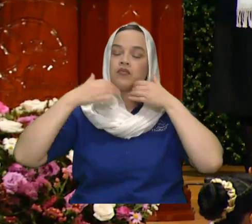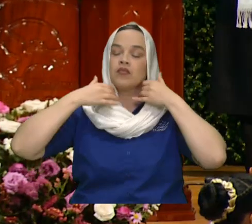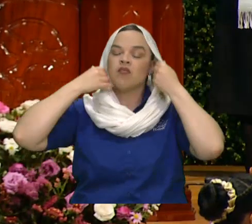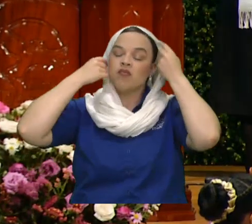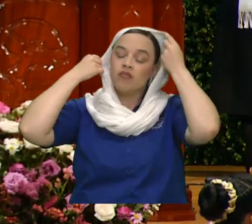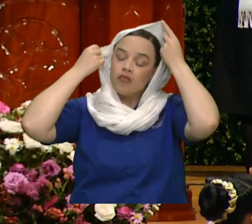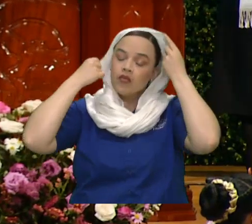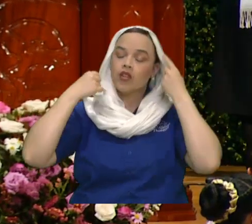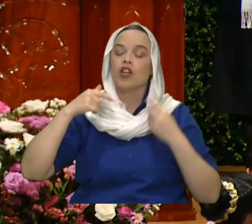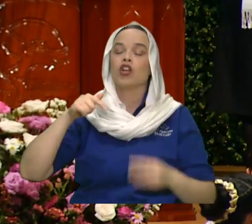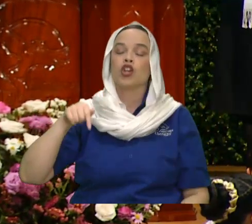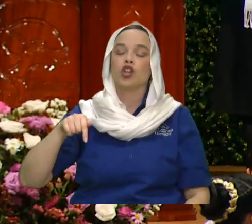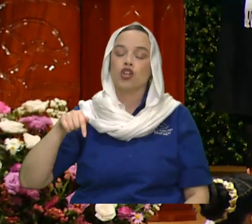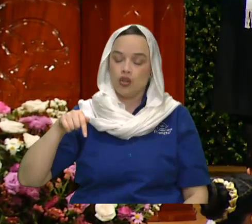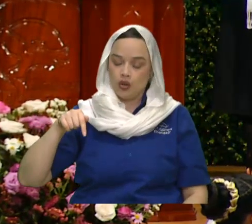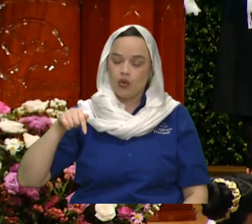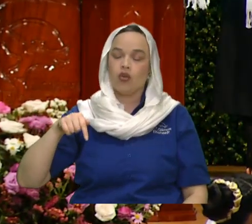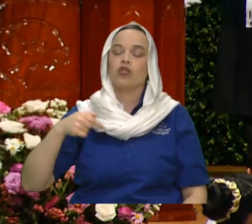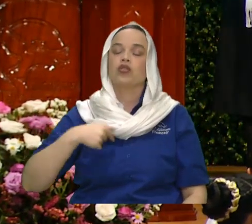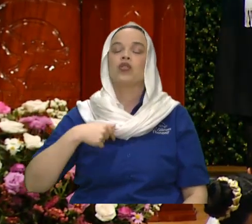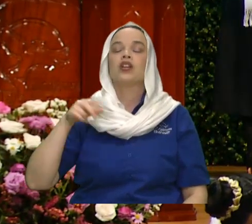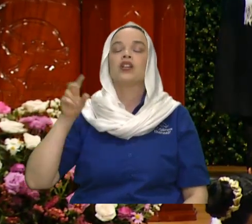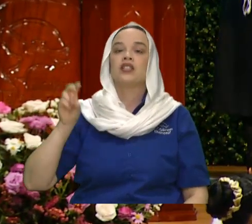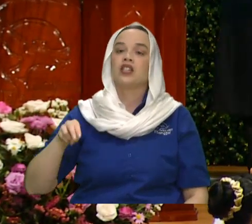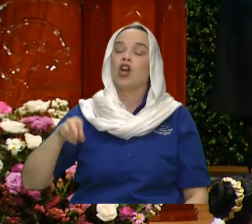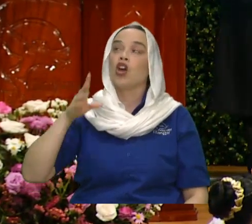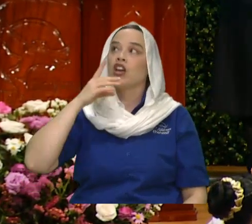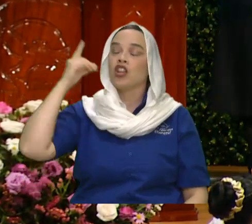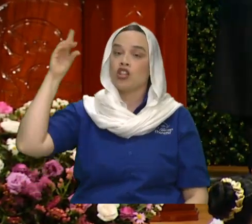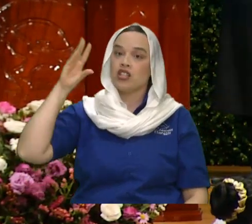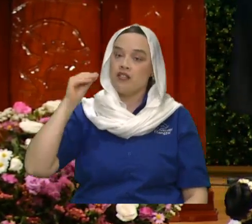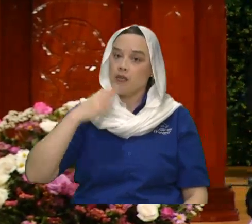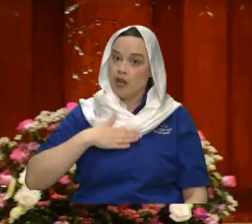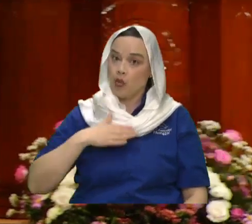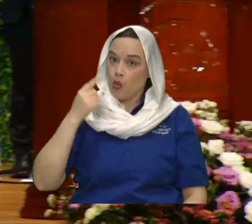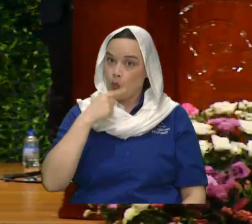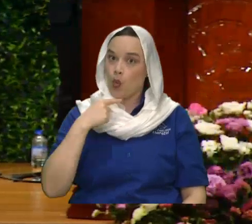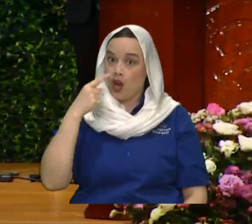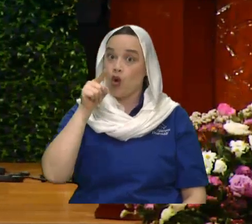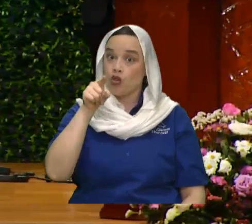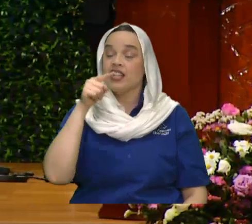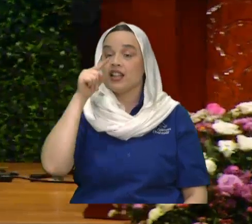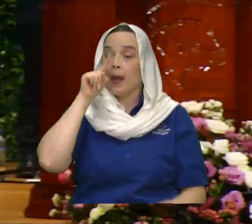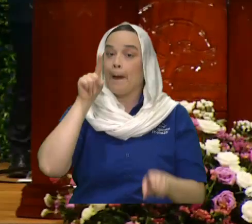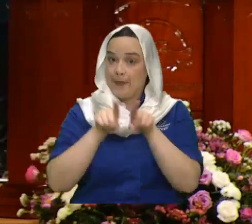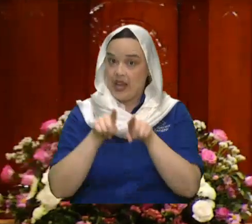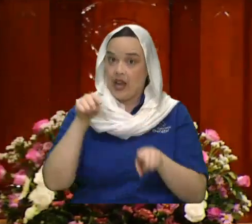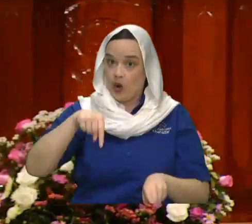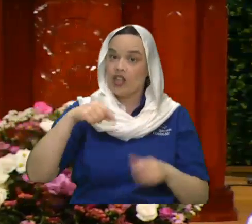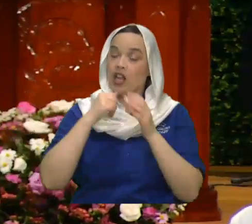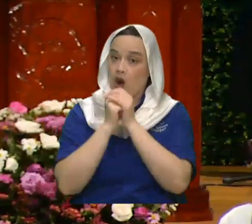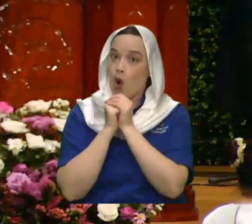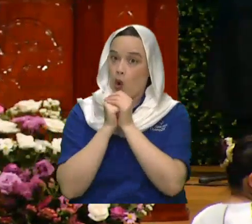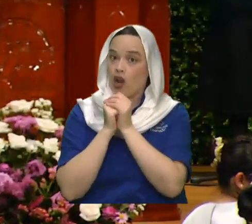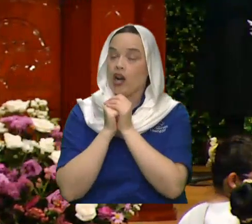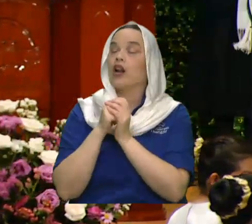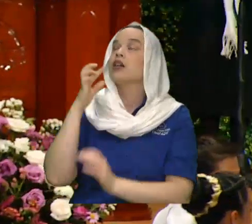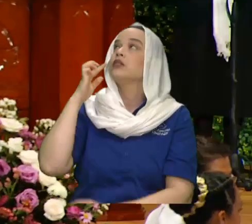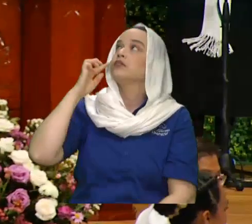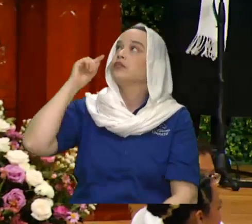través de mi boca pero también creo que usted viene necesitado el día de hoy amén ayúdeme ahora padre